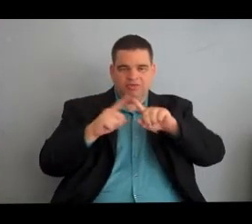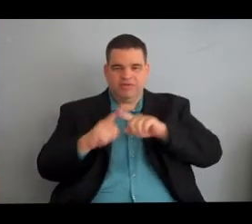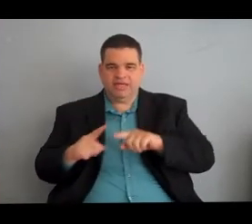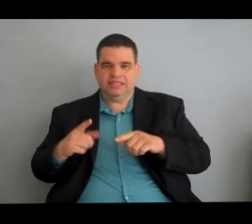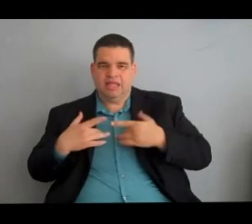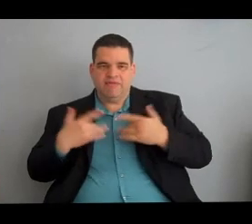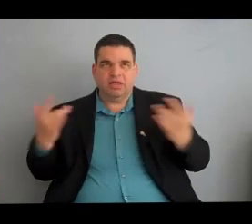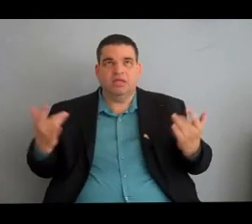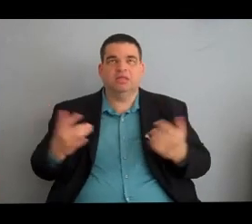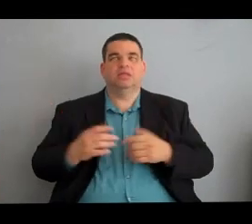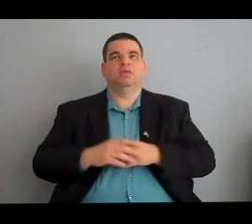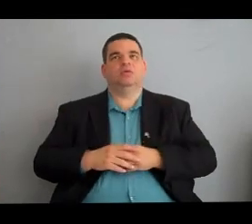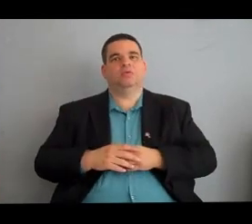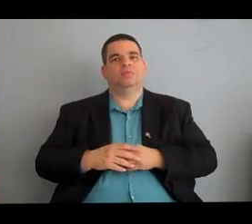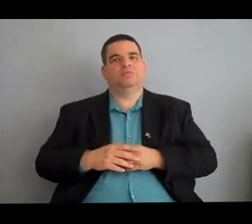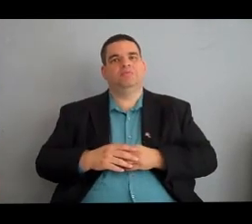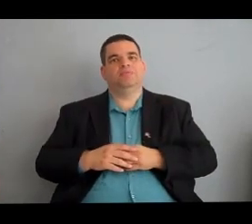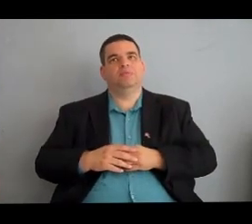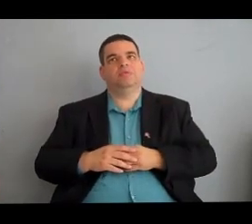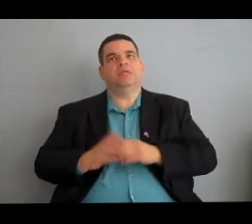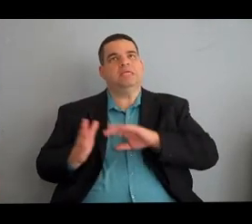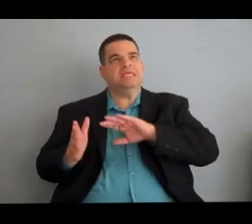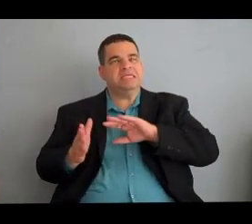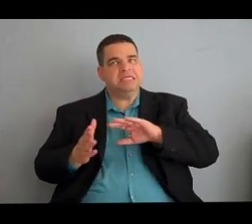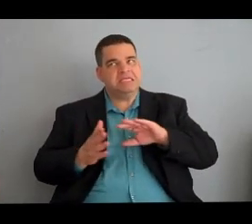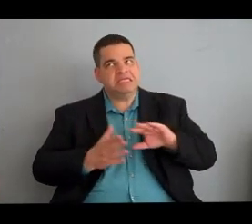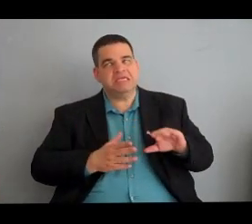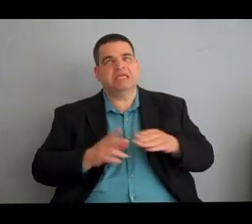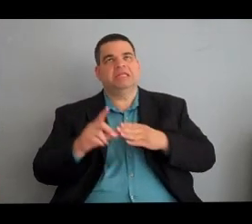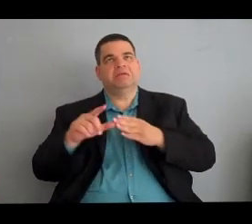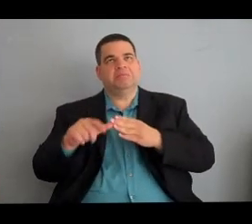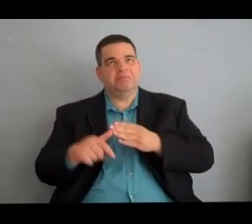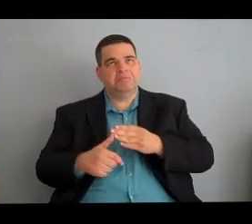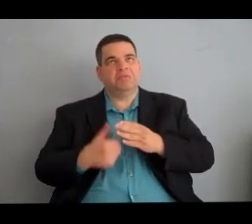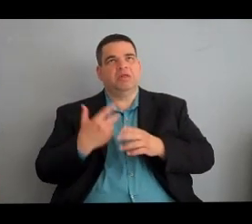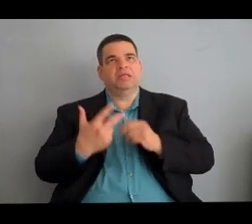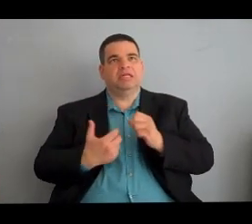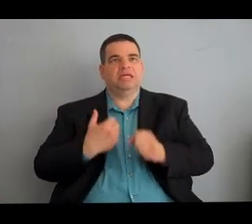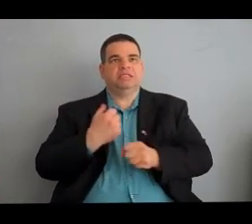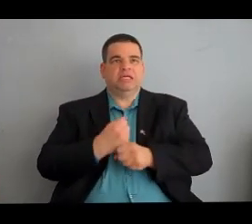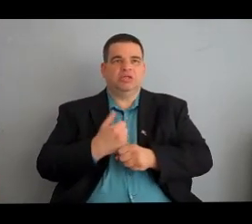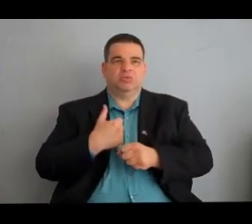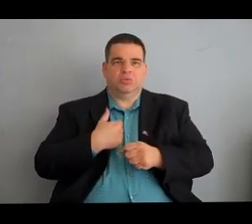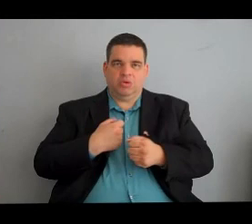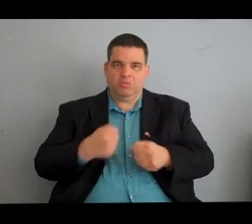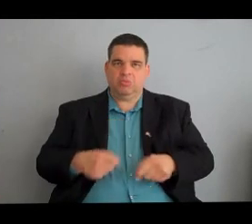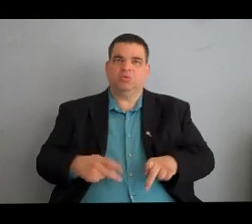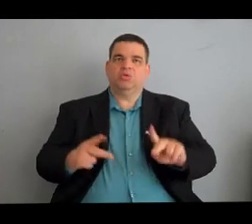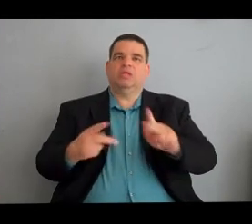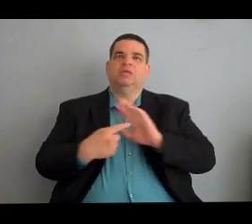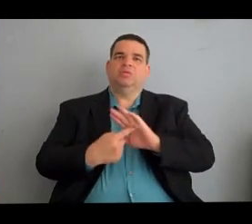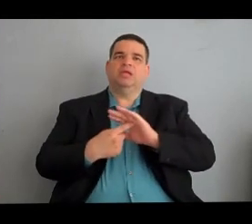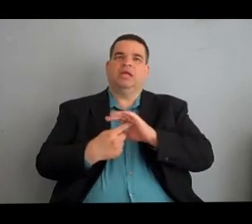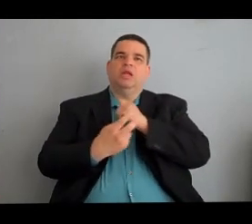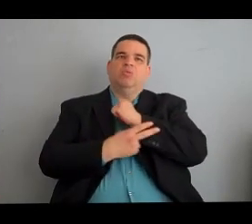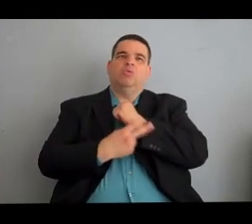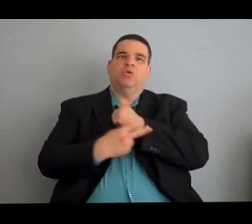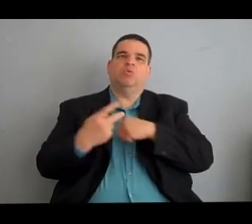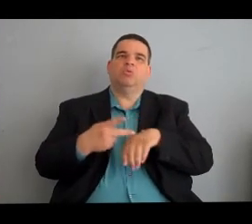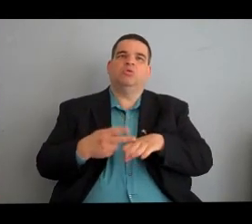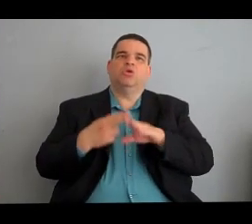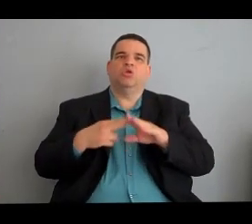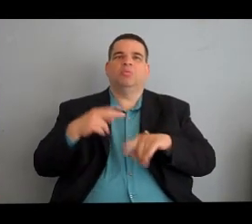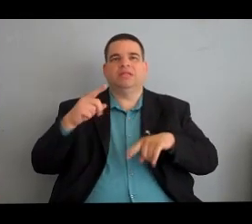de esos 3 años, apareció la oportunidad de yo poder expresar el güiro puertorriqueño con mayor diversidad, que fue con el maestro Jíbaro,